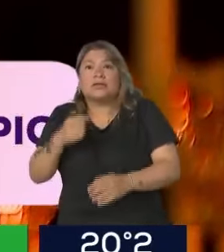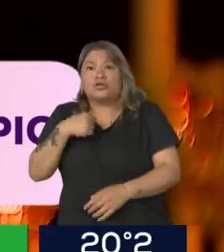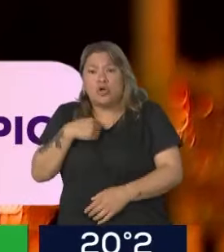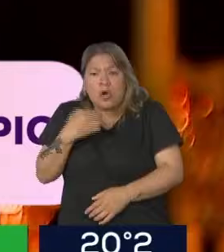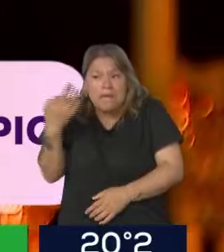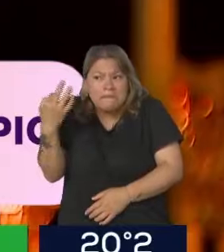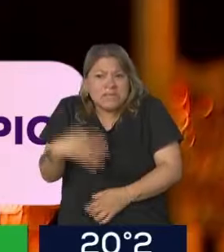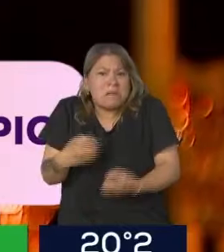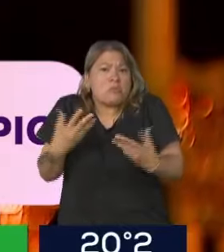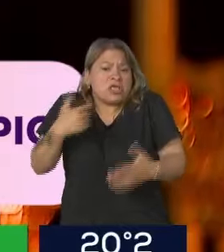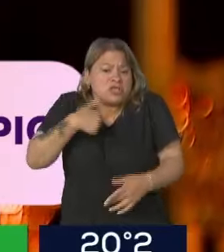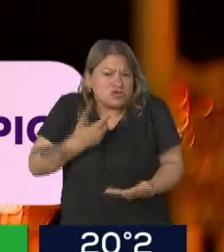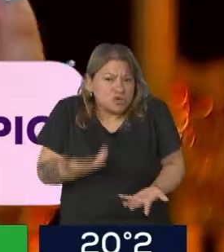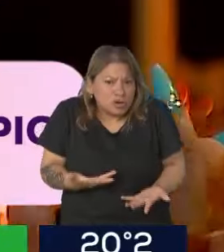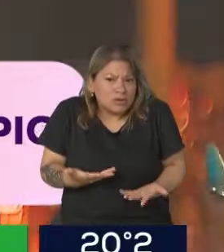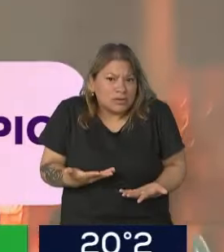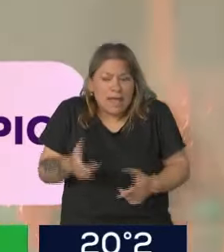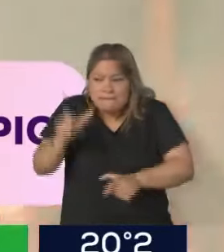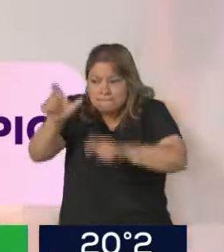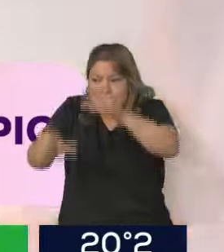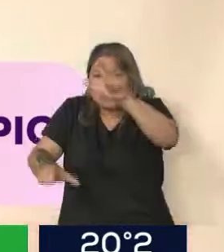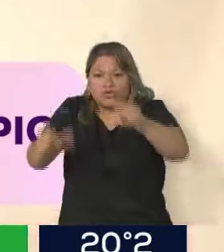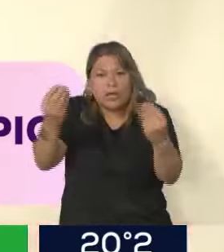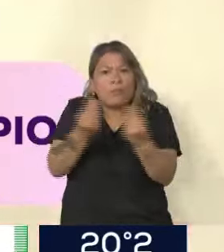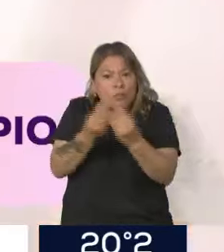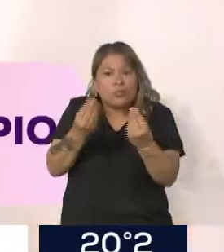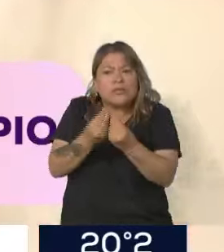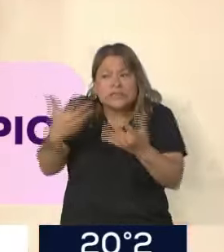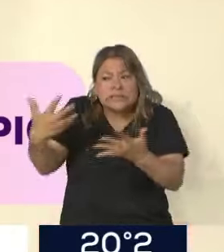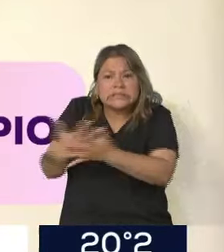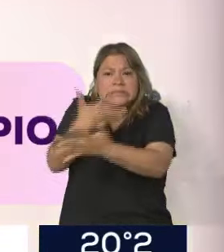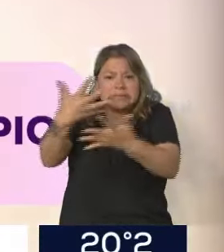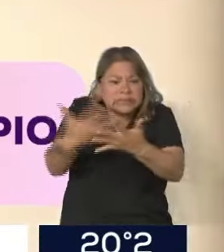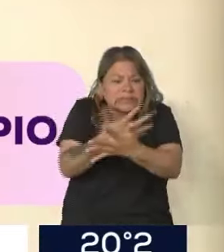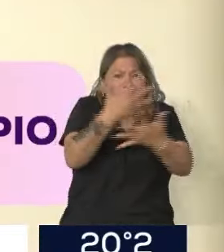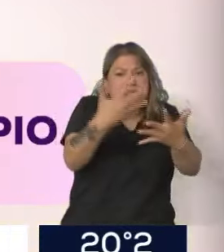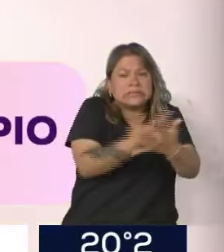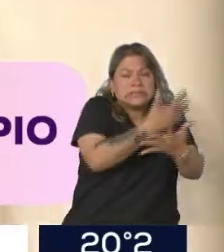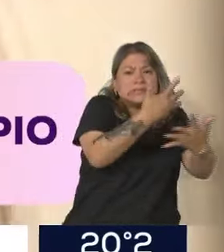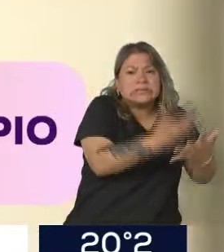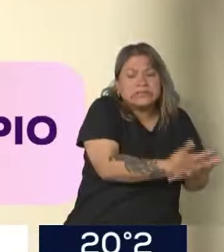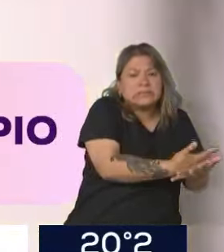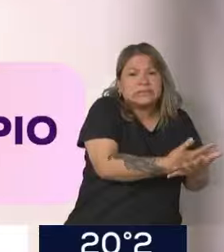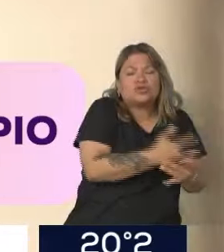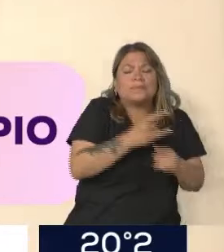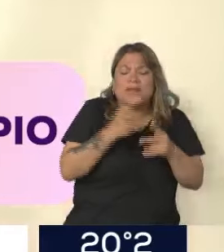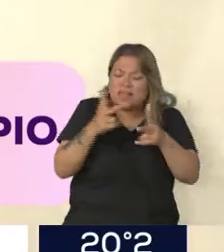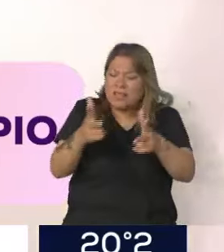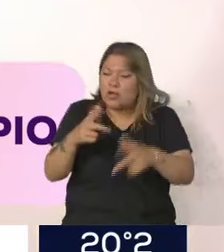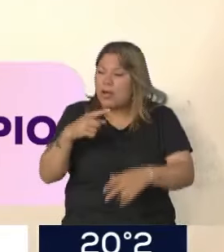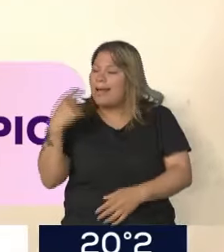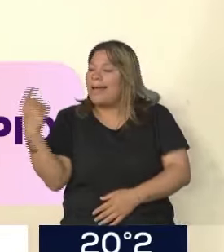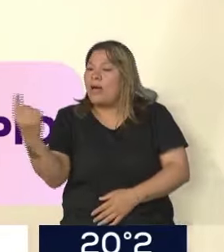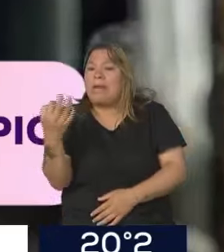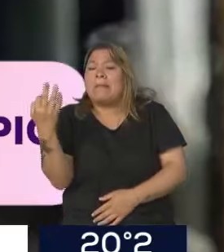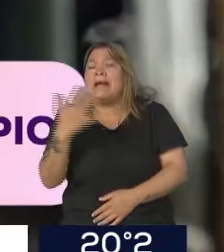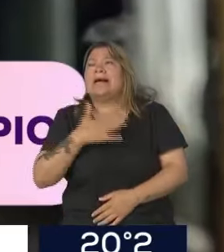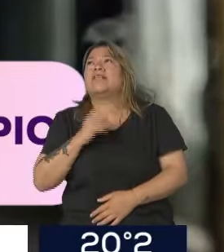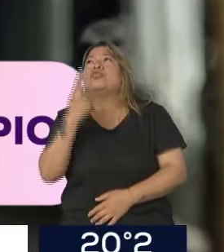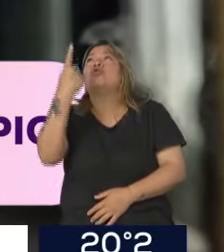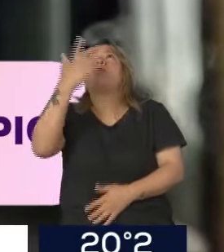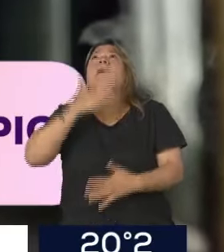especial? Si hay mucha gente que la está pasando mal. Entonces, yo siempre digo que eso, que no nos sintamos especiales. O decir, Dios, ¿por